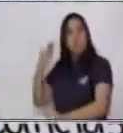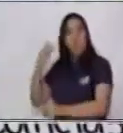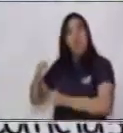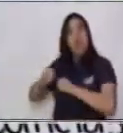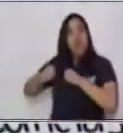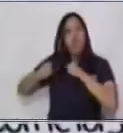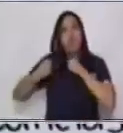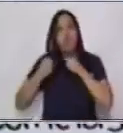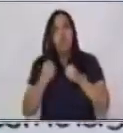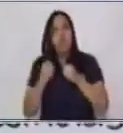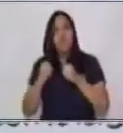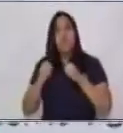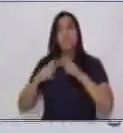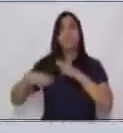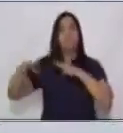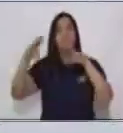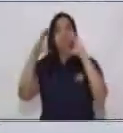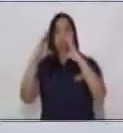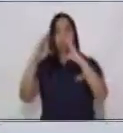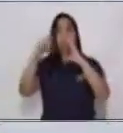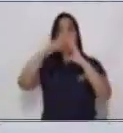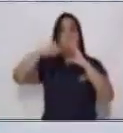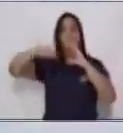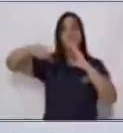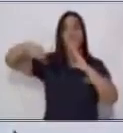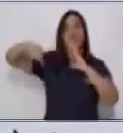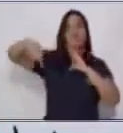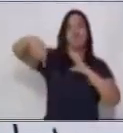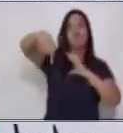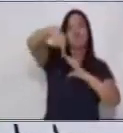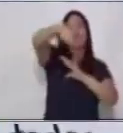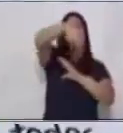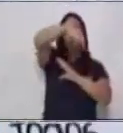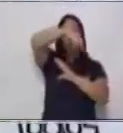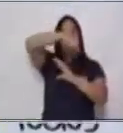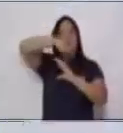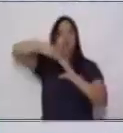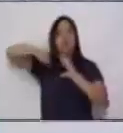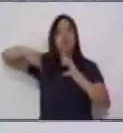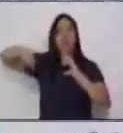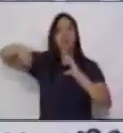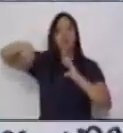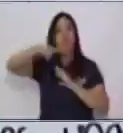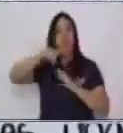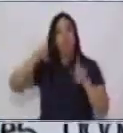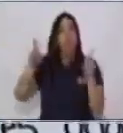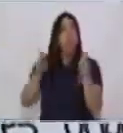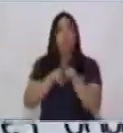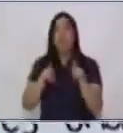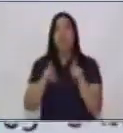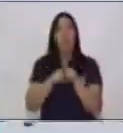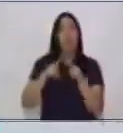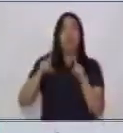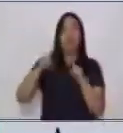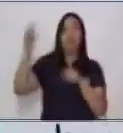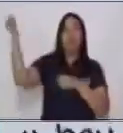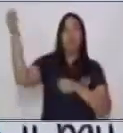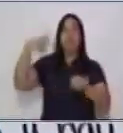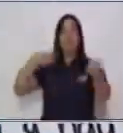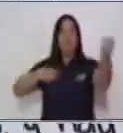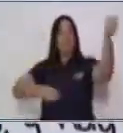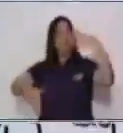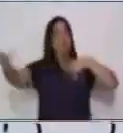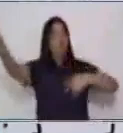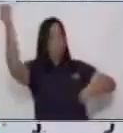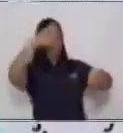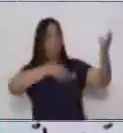que hace girar a su alrededor a los planetas con sus respectivos satélites, asteroides, cometas y meteoros.